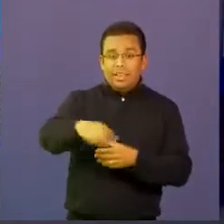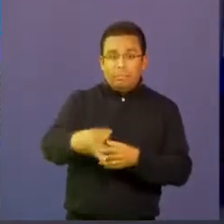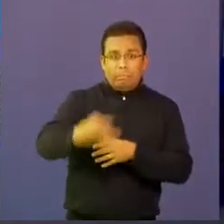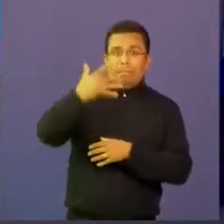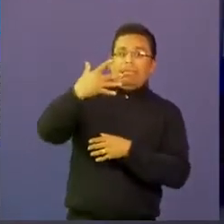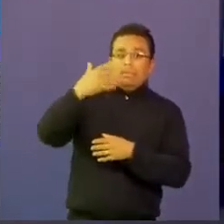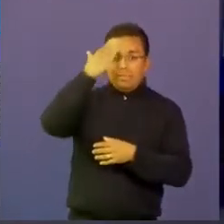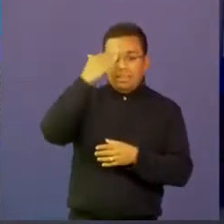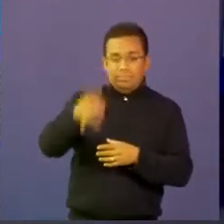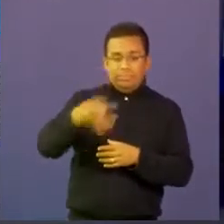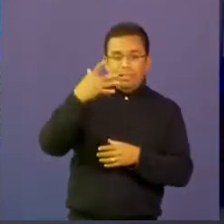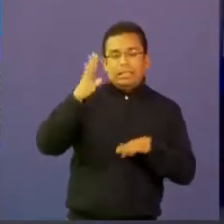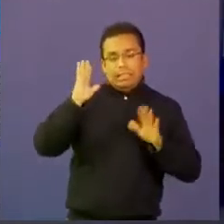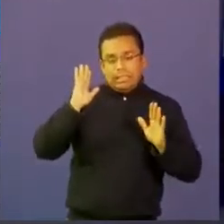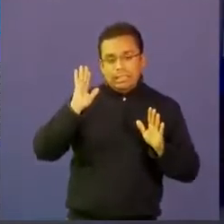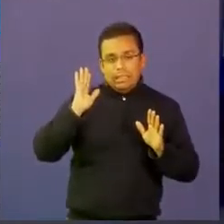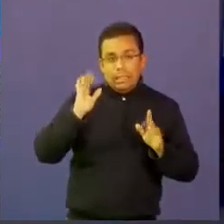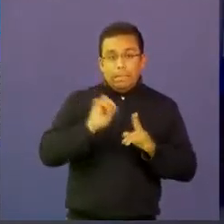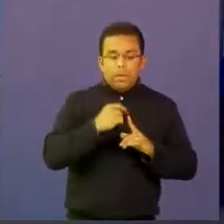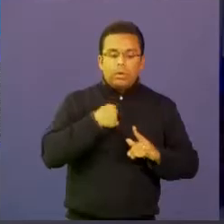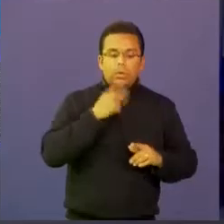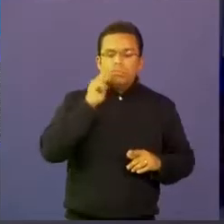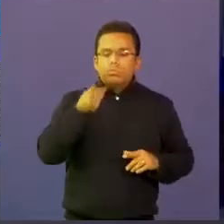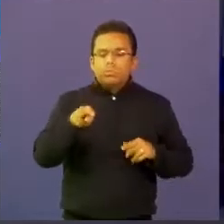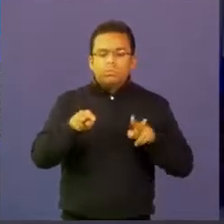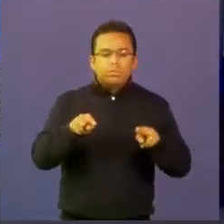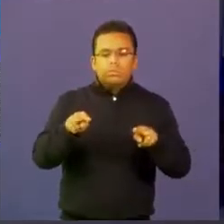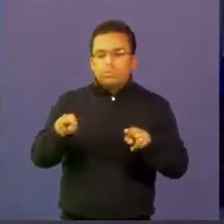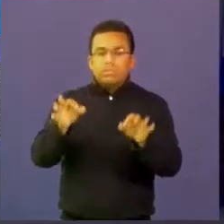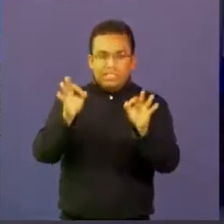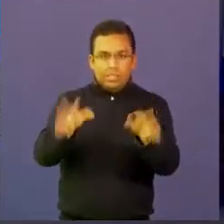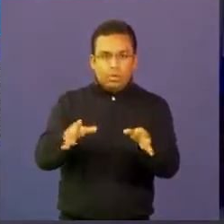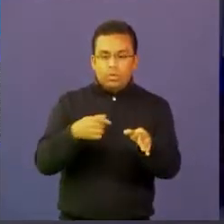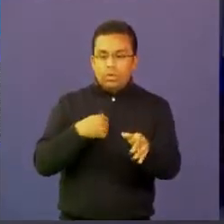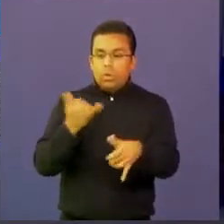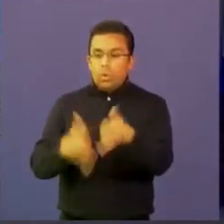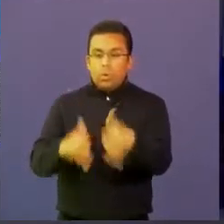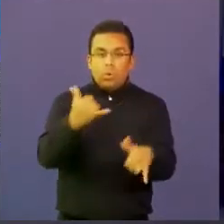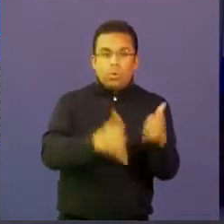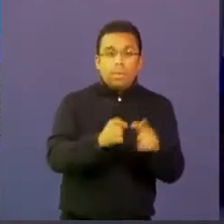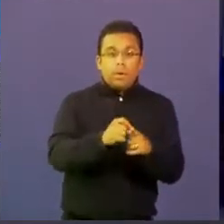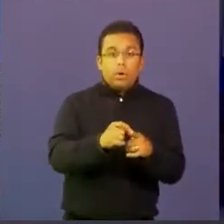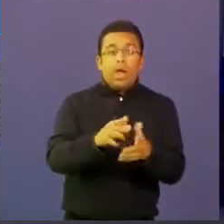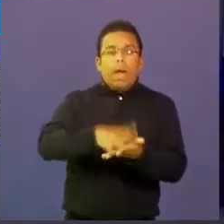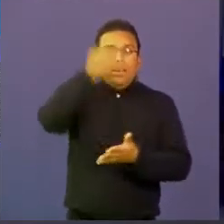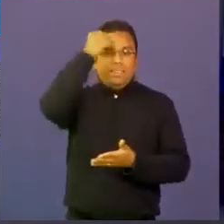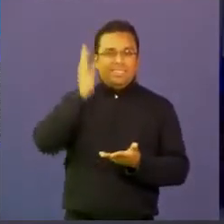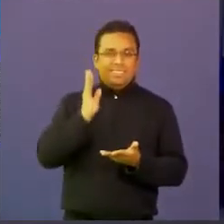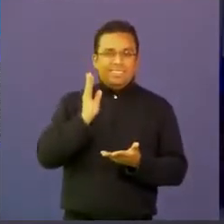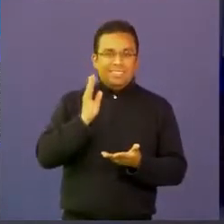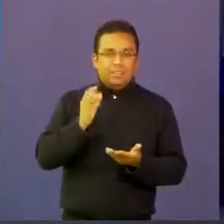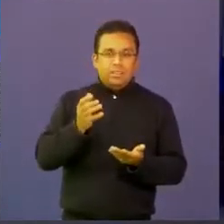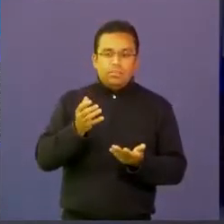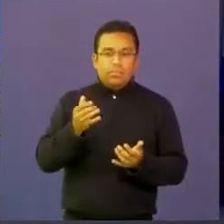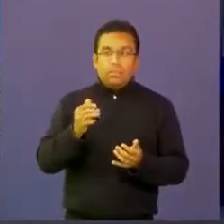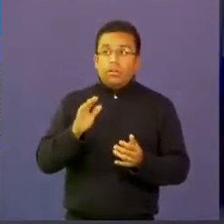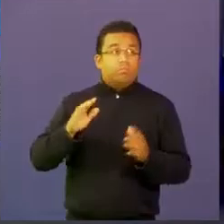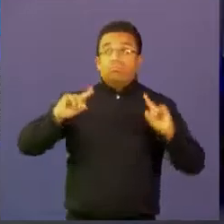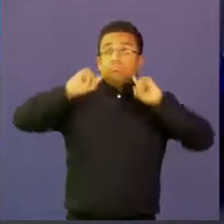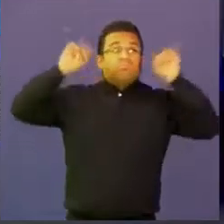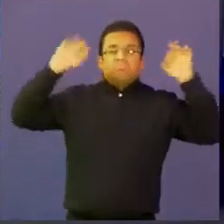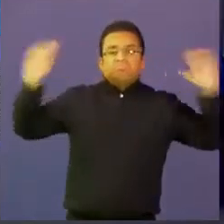propio docente igual él está acá para asegurarse que vamos a jugar aprendiendo no vamos a jugar solamente